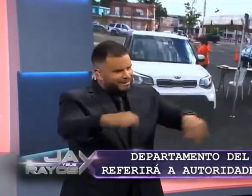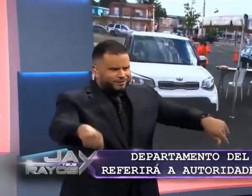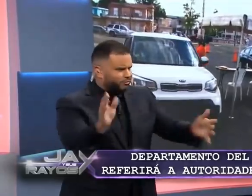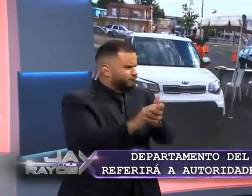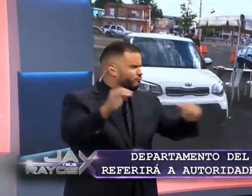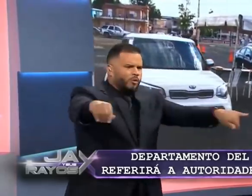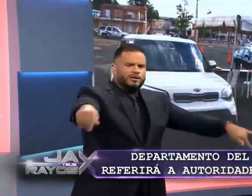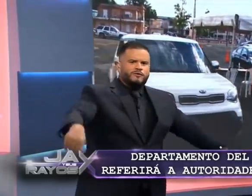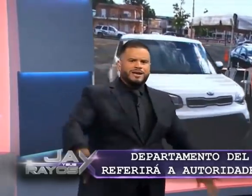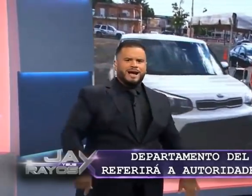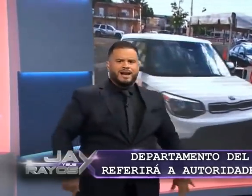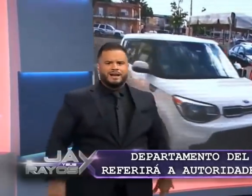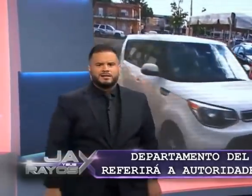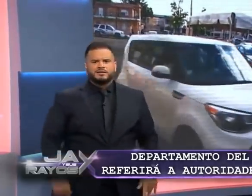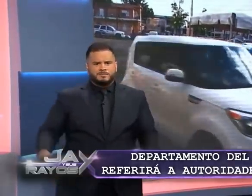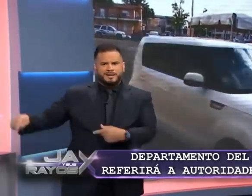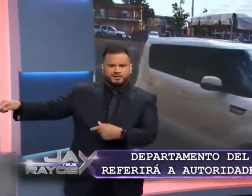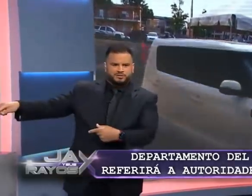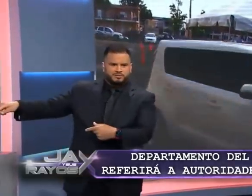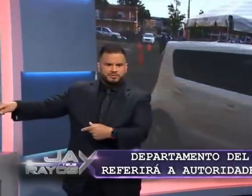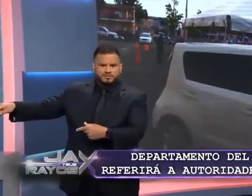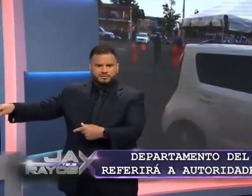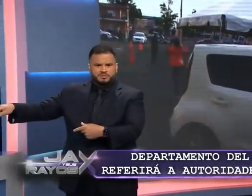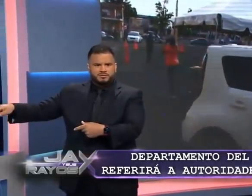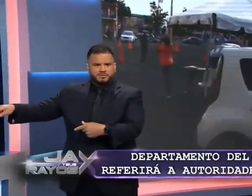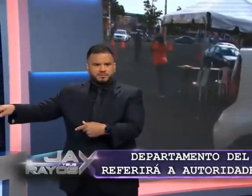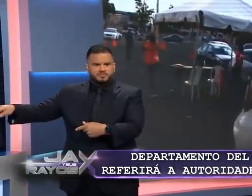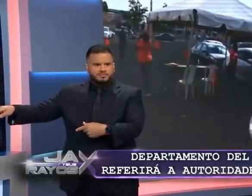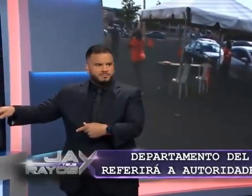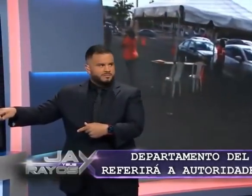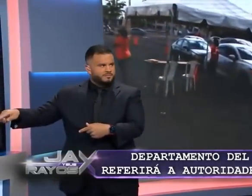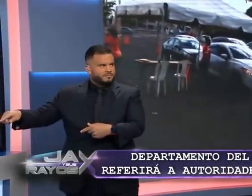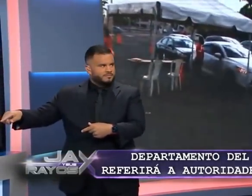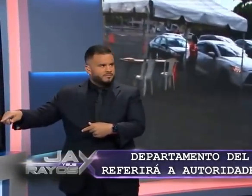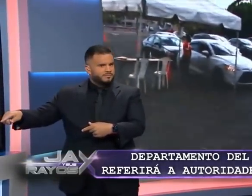Mayariela tenía, tacho, 4 fiscales. Y para esto.